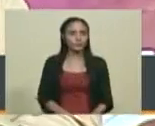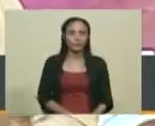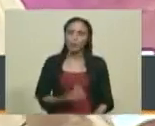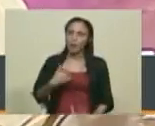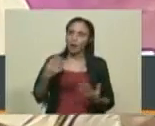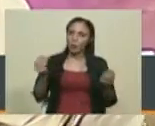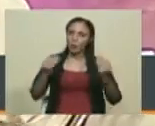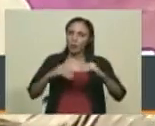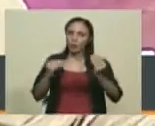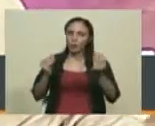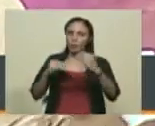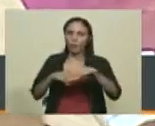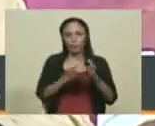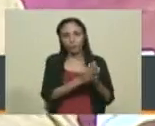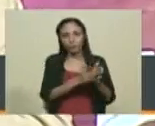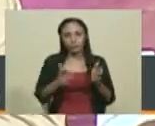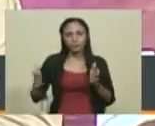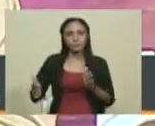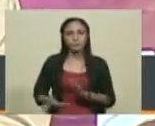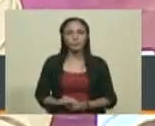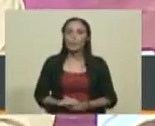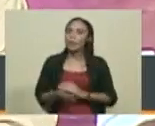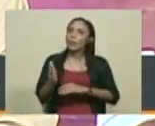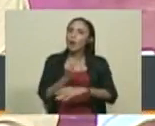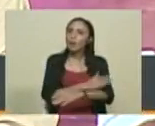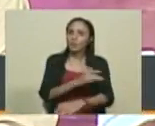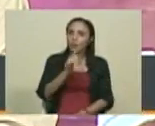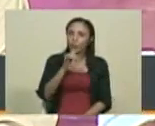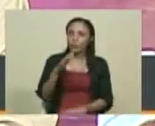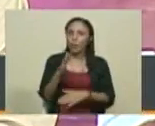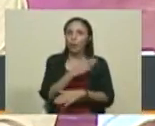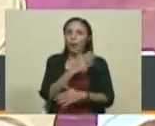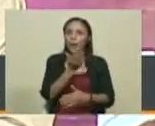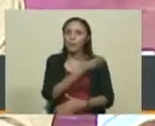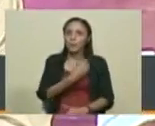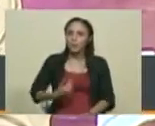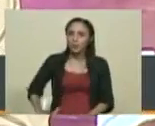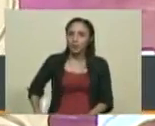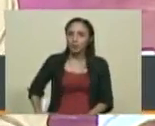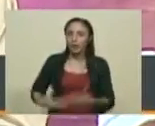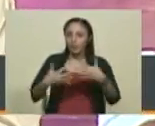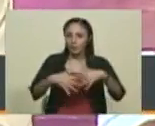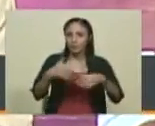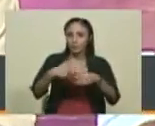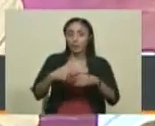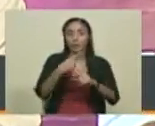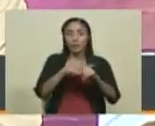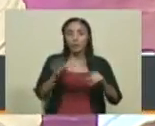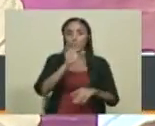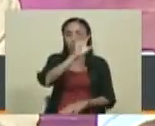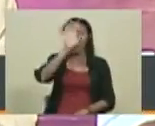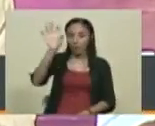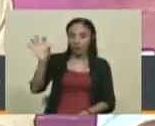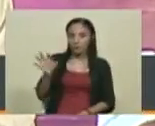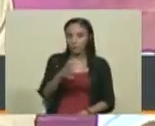convenios, así, bueno, como acaba de decir el compañero, las alianzas con los países OPEP,